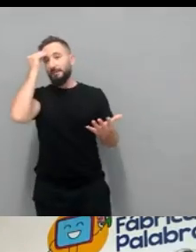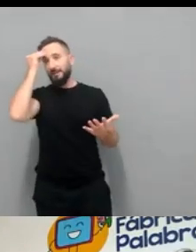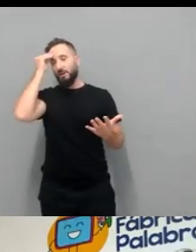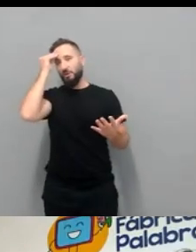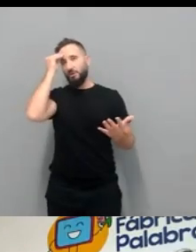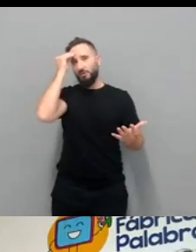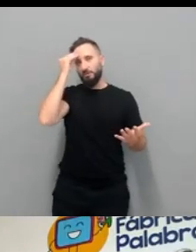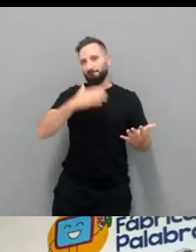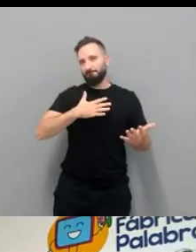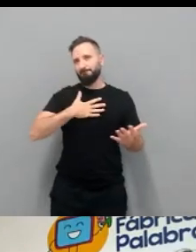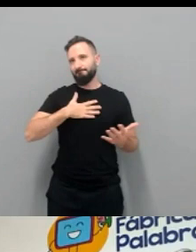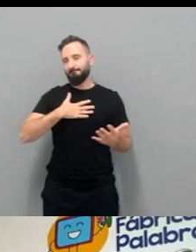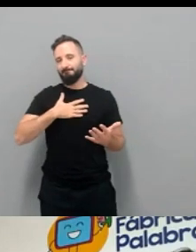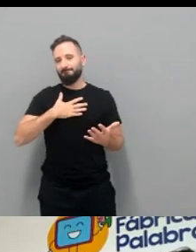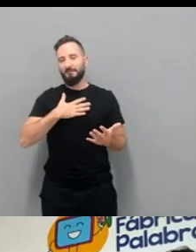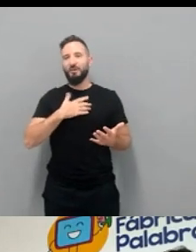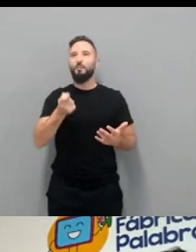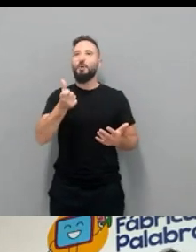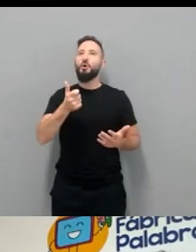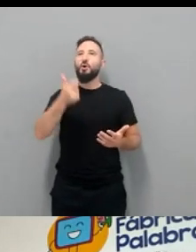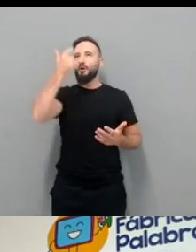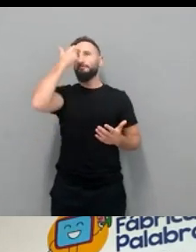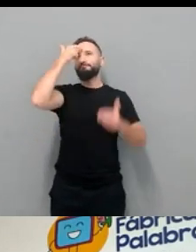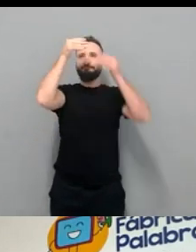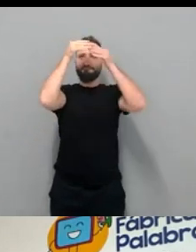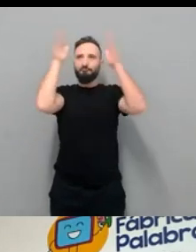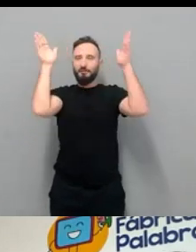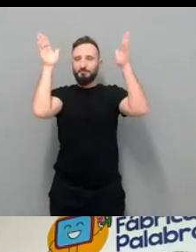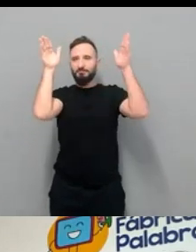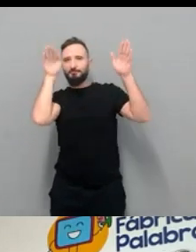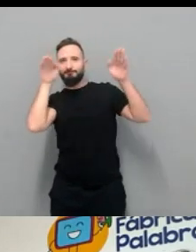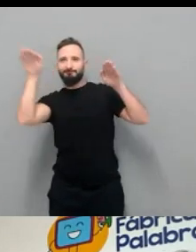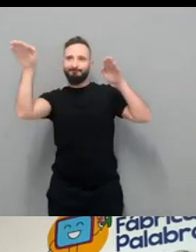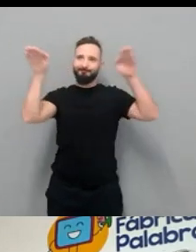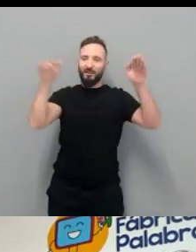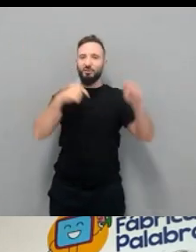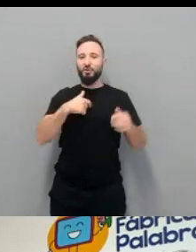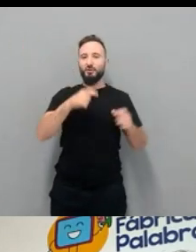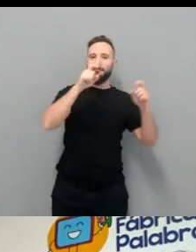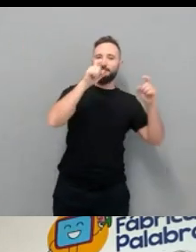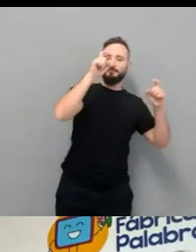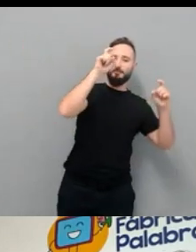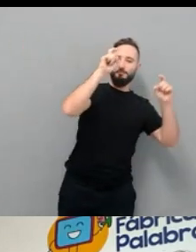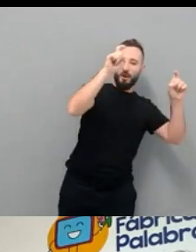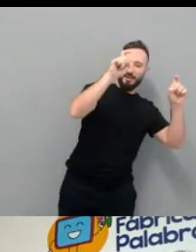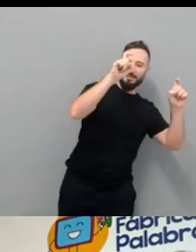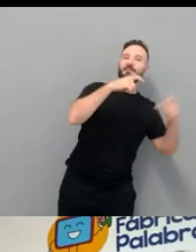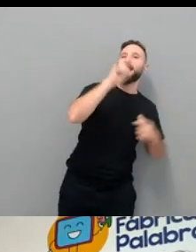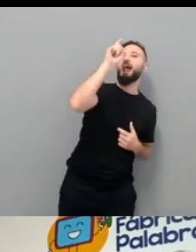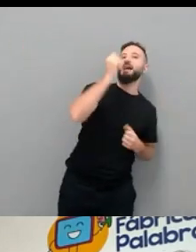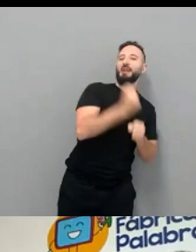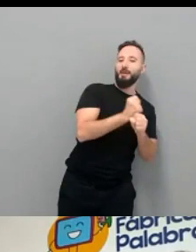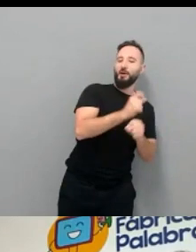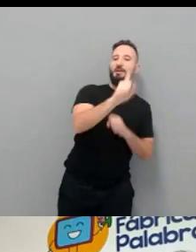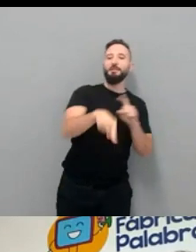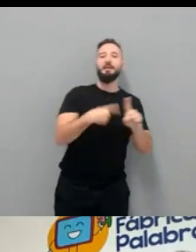a ver, yo tengo un poco el corazón dividido, ¿vale? Yo soy logopeda, pero también soy maestra. Entonces,